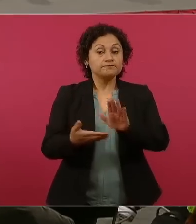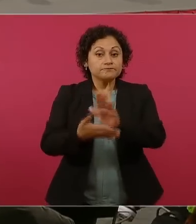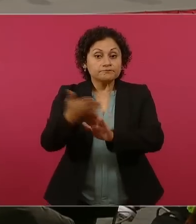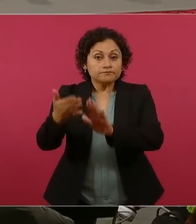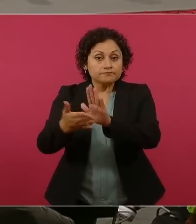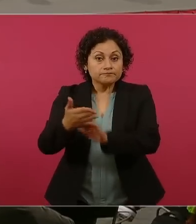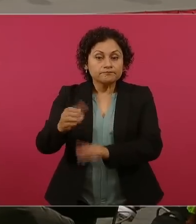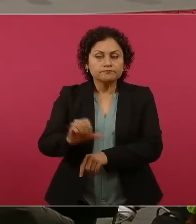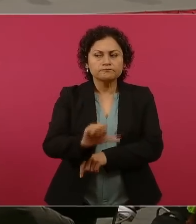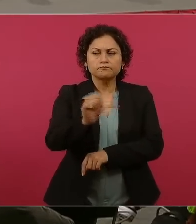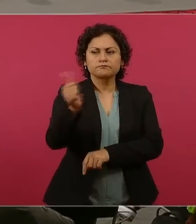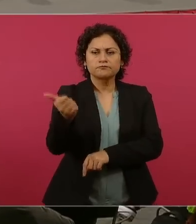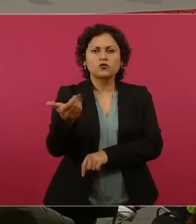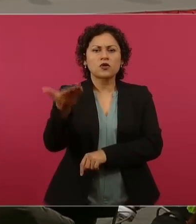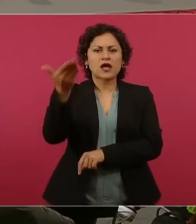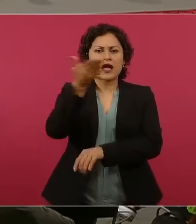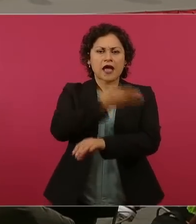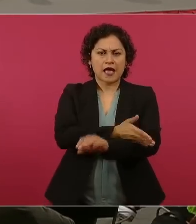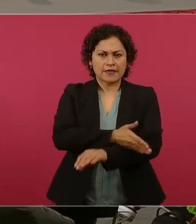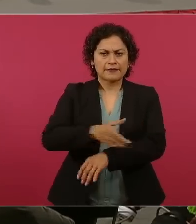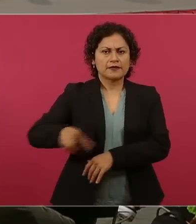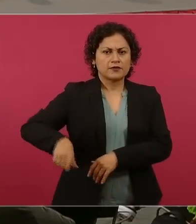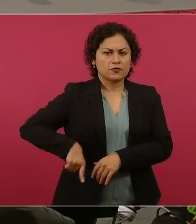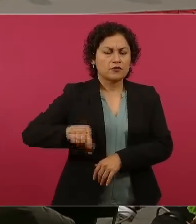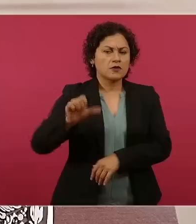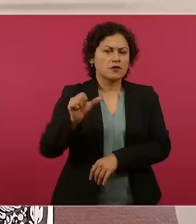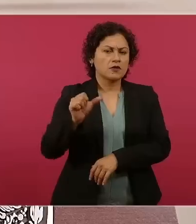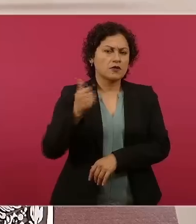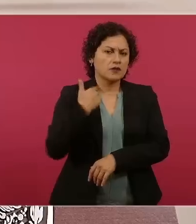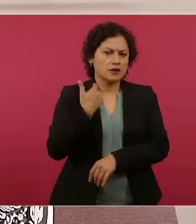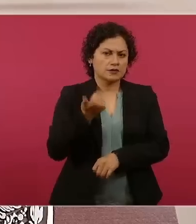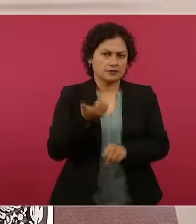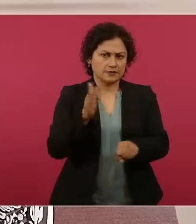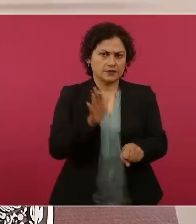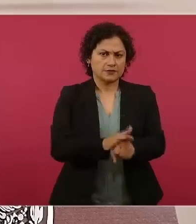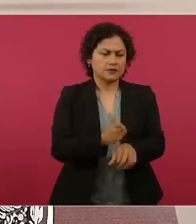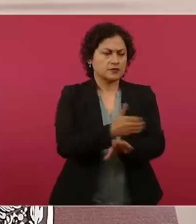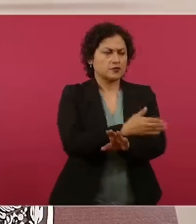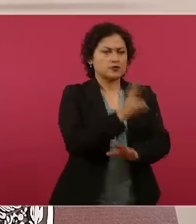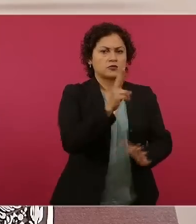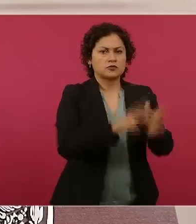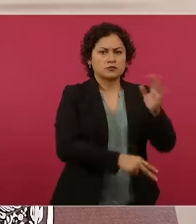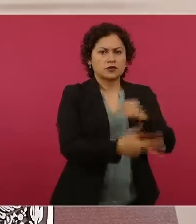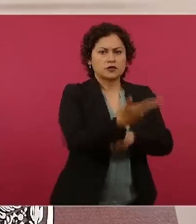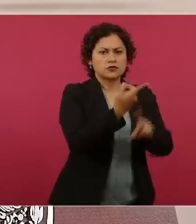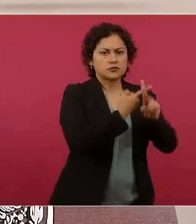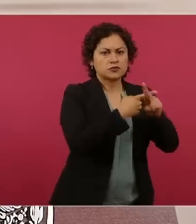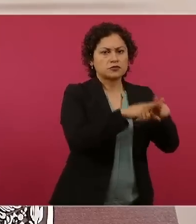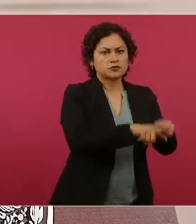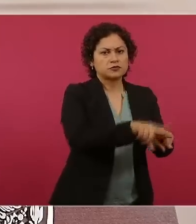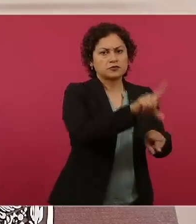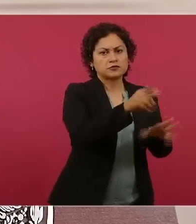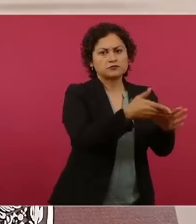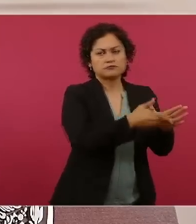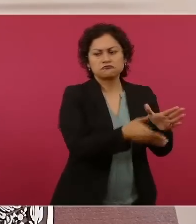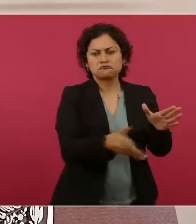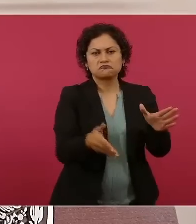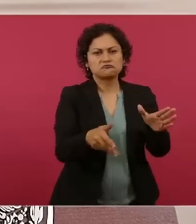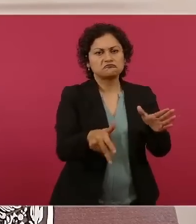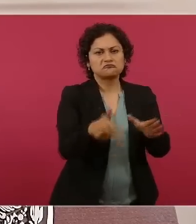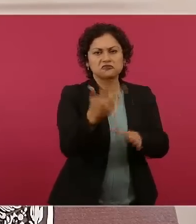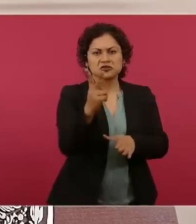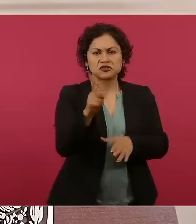de algunas otras administraciones, quedó inconclusa en el 2008. Se inició, después de casi 9 años se construyó nada más 13